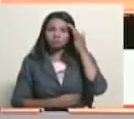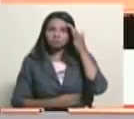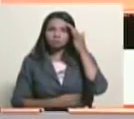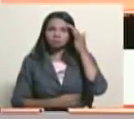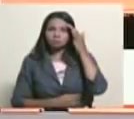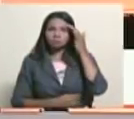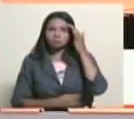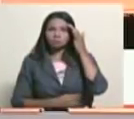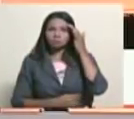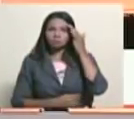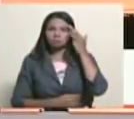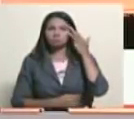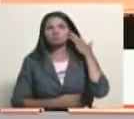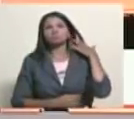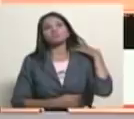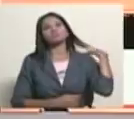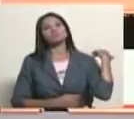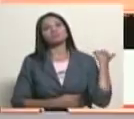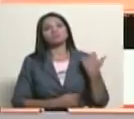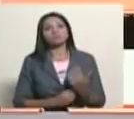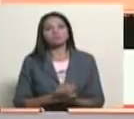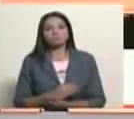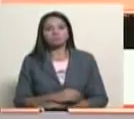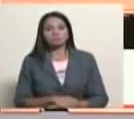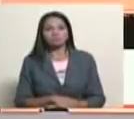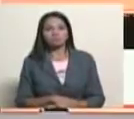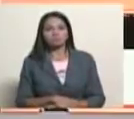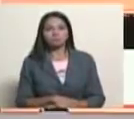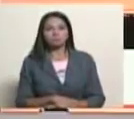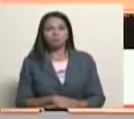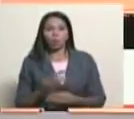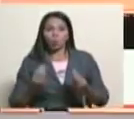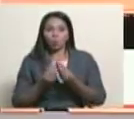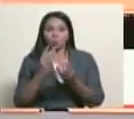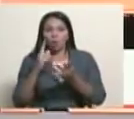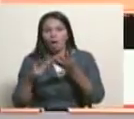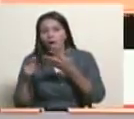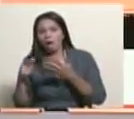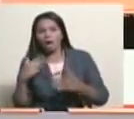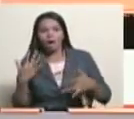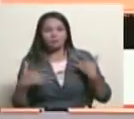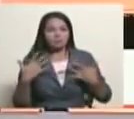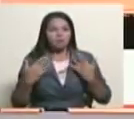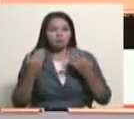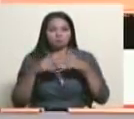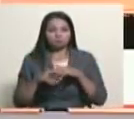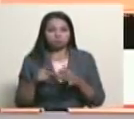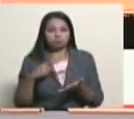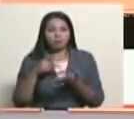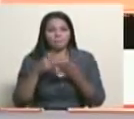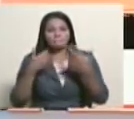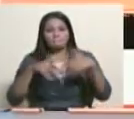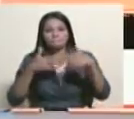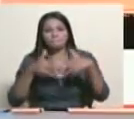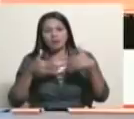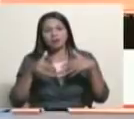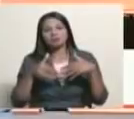en un conjunto de eventos, marchas